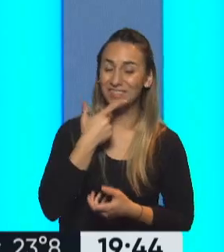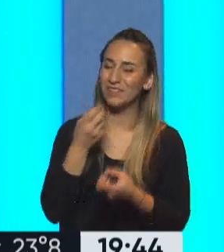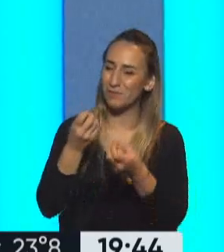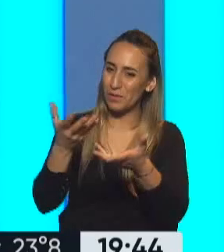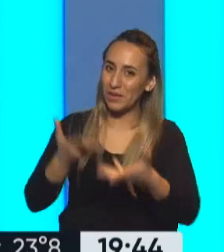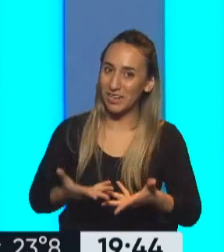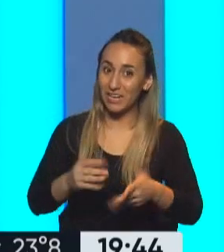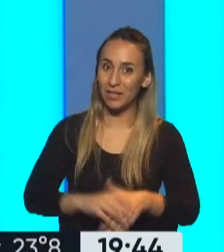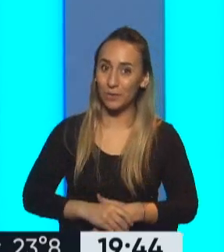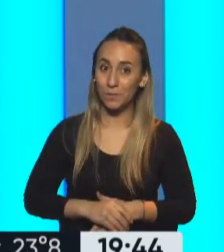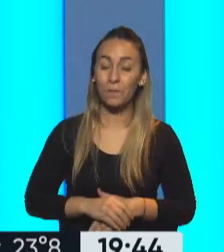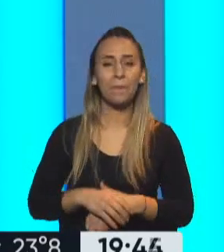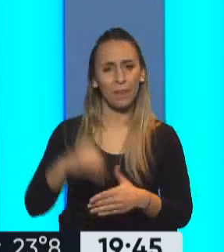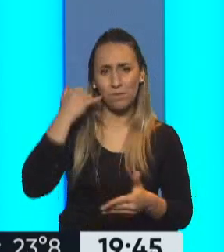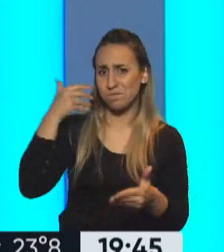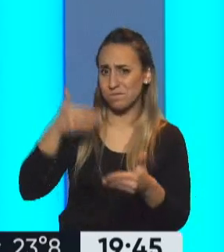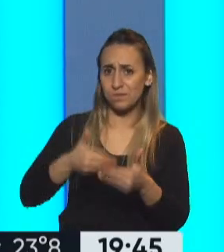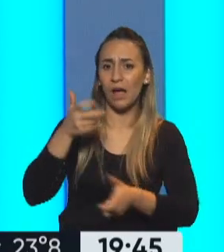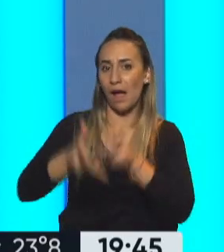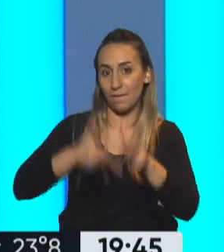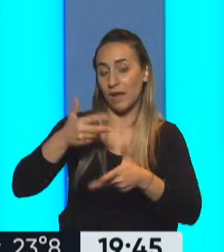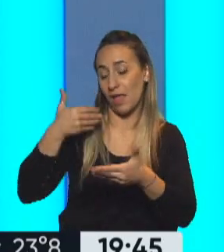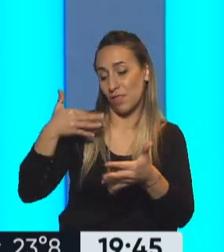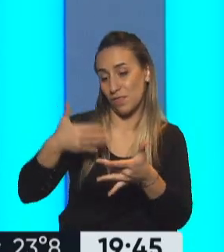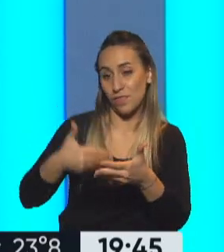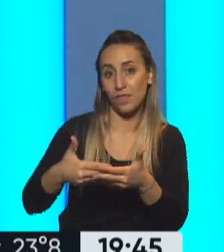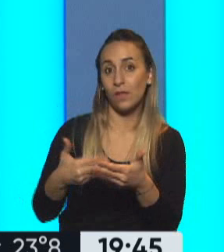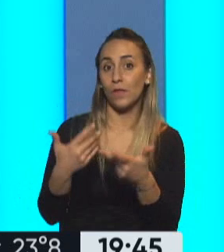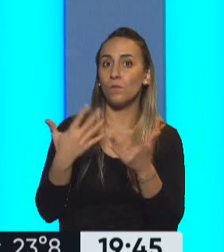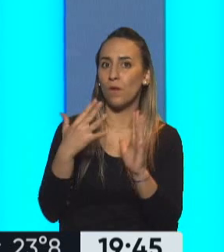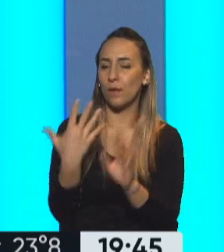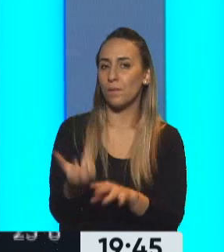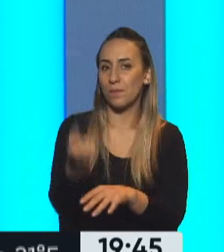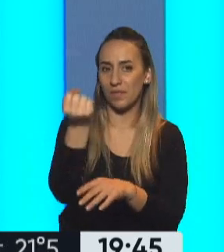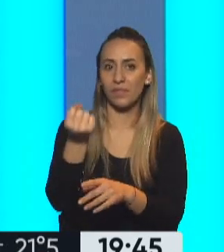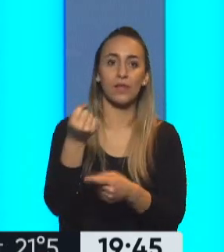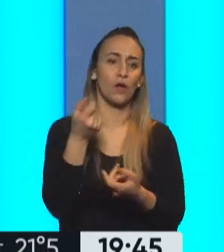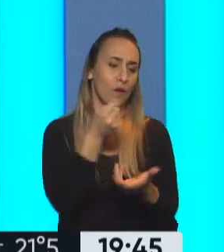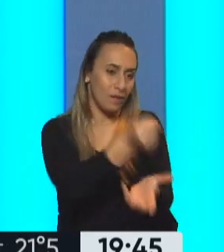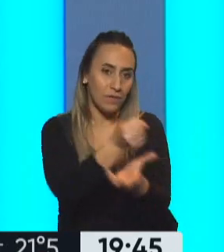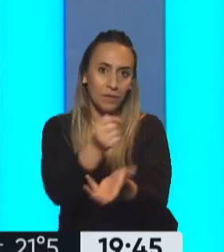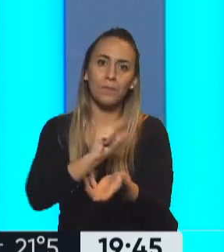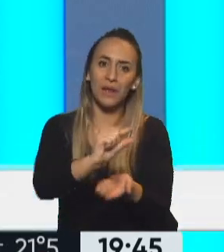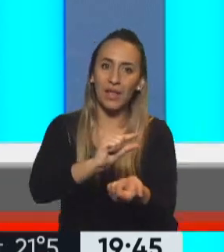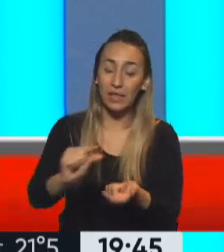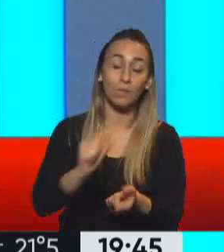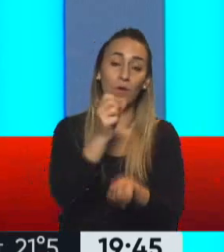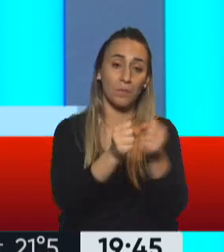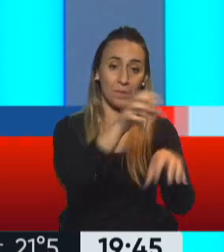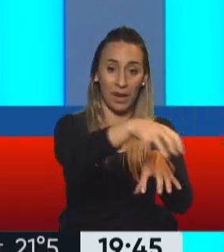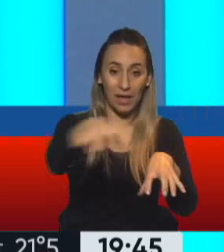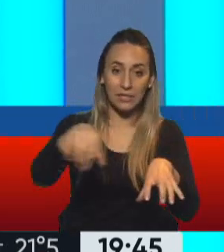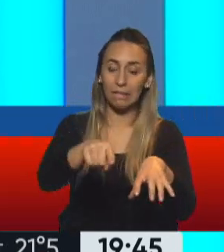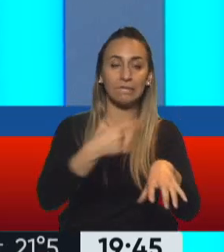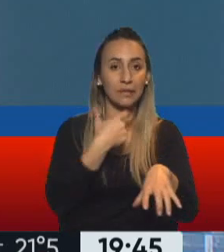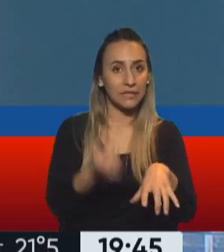pyme y venimos hablando de las posibilidades de acceder a financiación que tienen hoy los emprendimientos productivos son argentinas justamente en la búsqueda de la